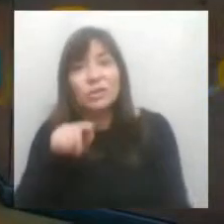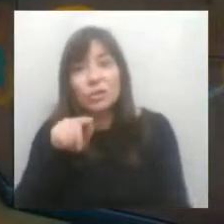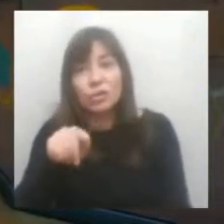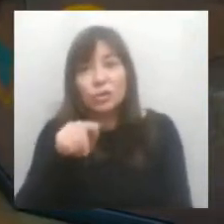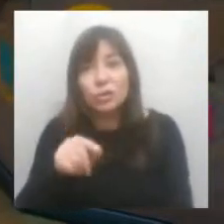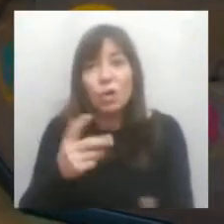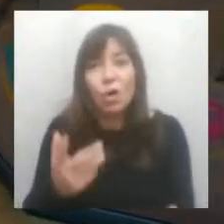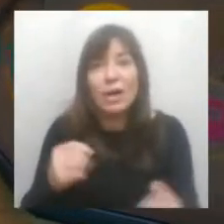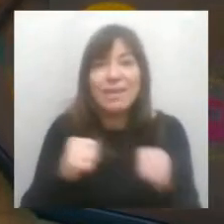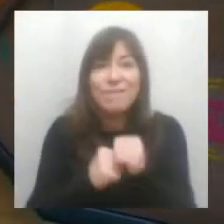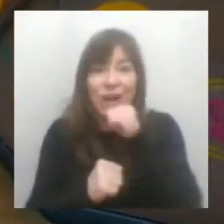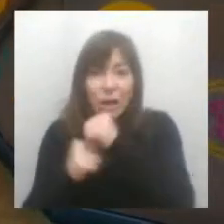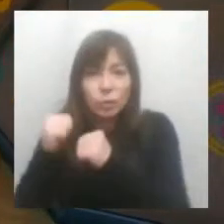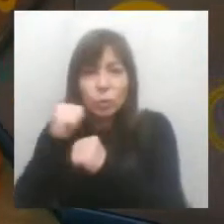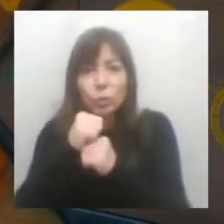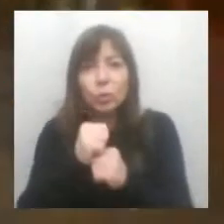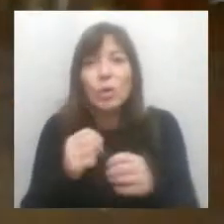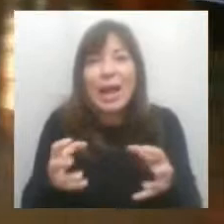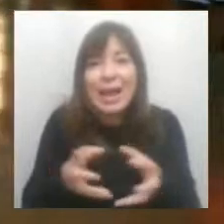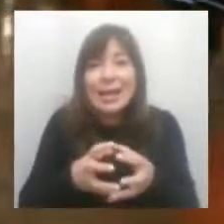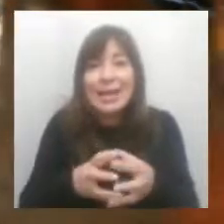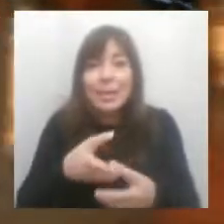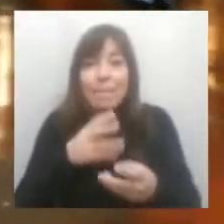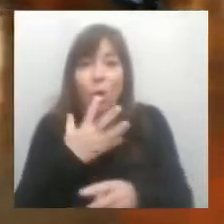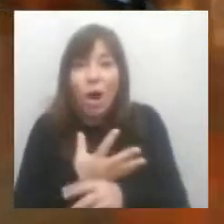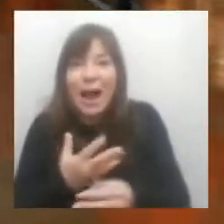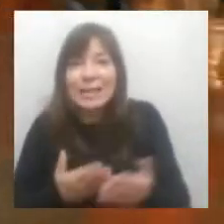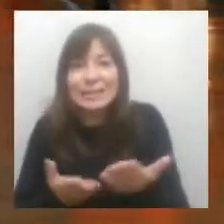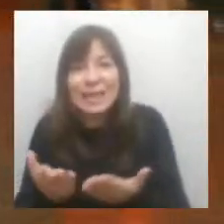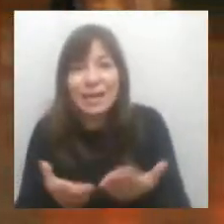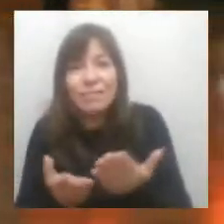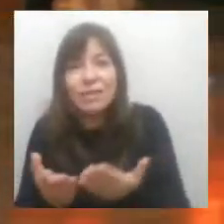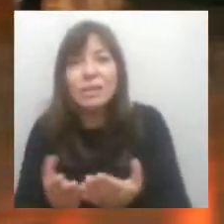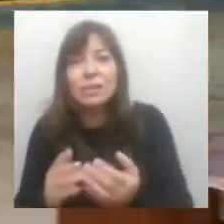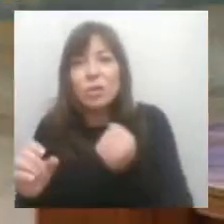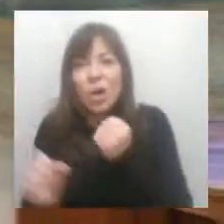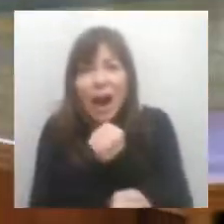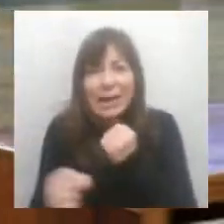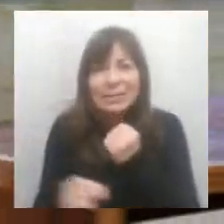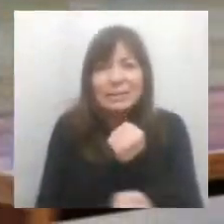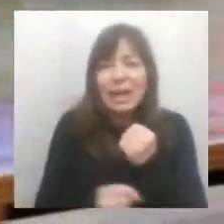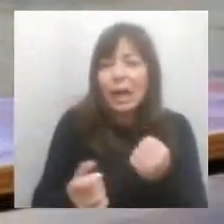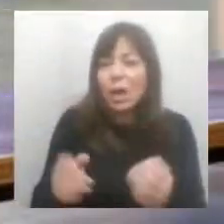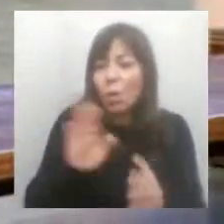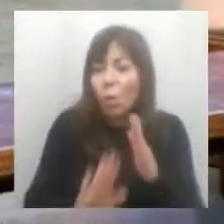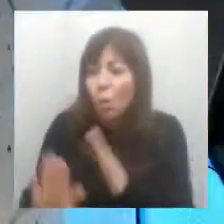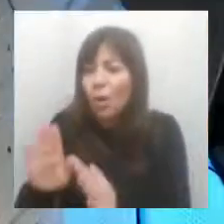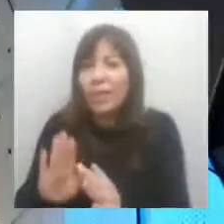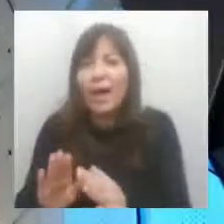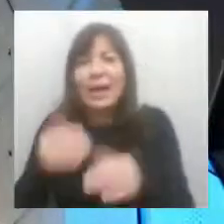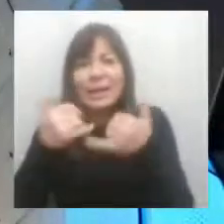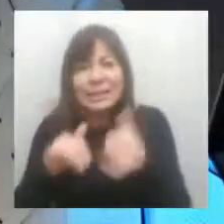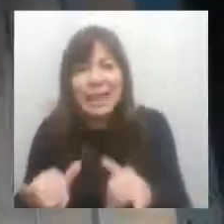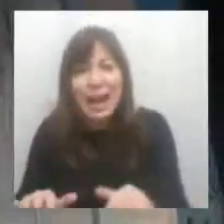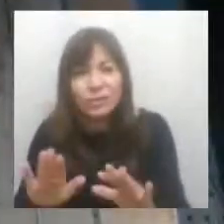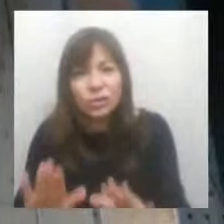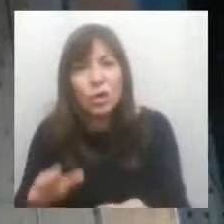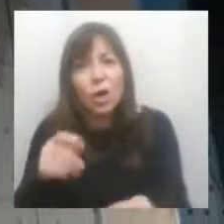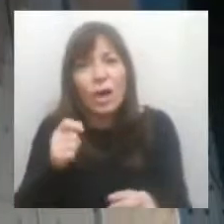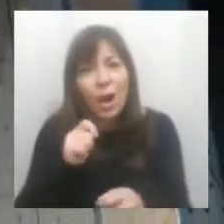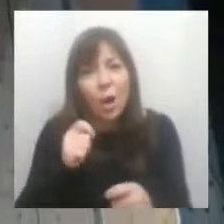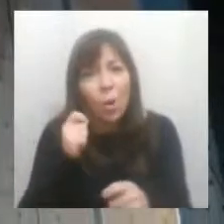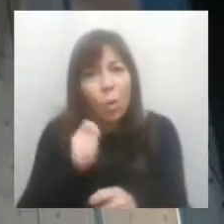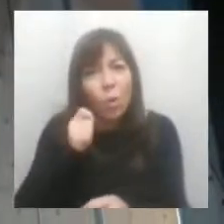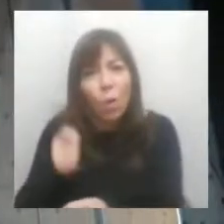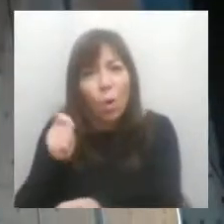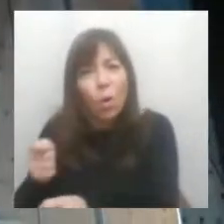infraestructura. Hay un equipo también de servicios generales, un equipo de infraestructura, de instalaciones que está constantemente